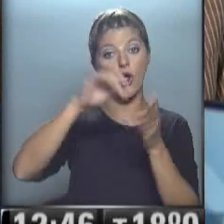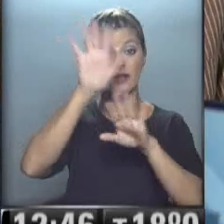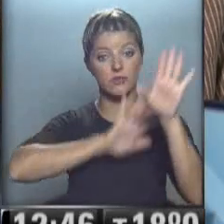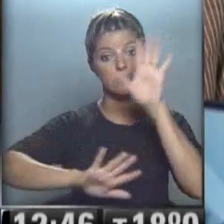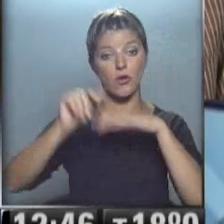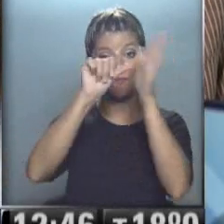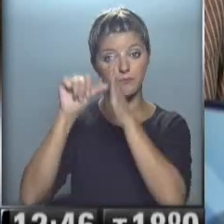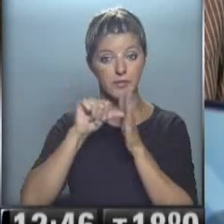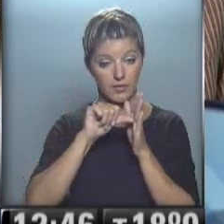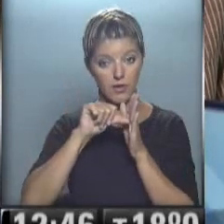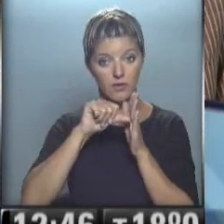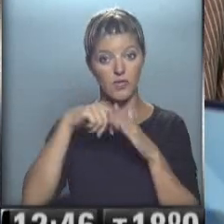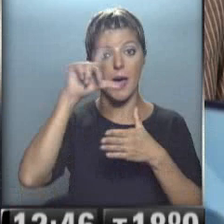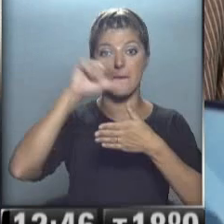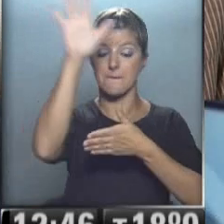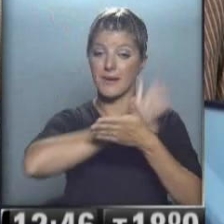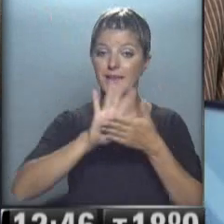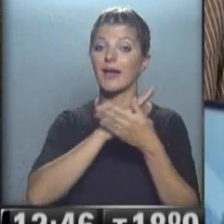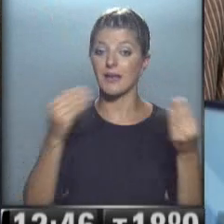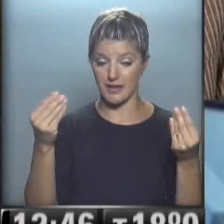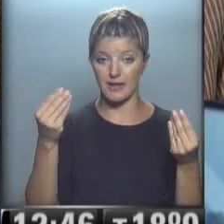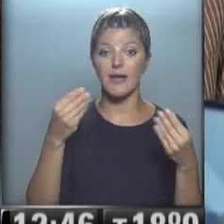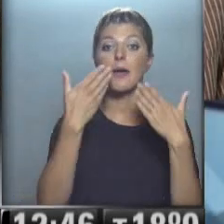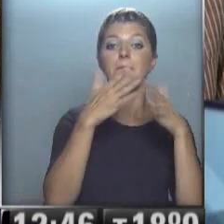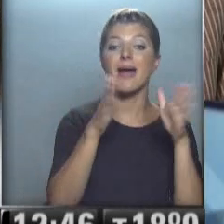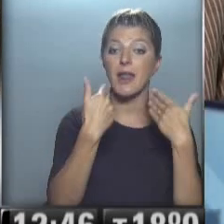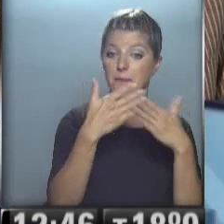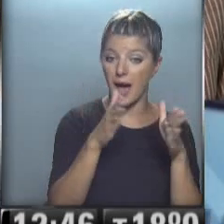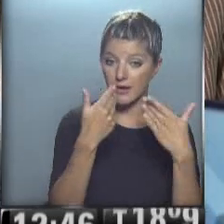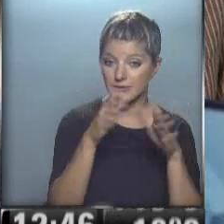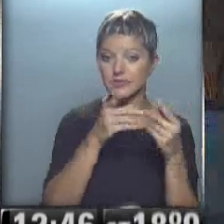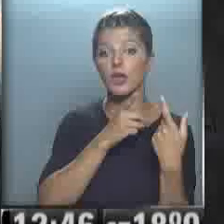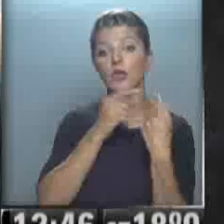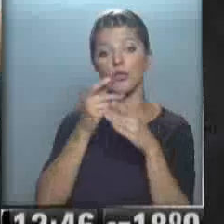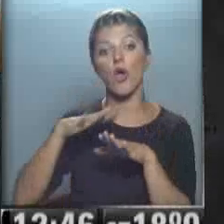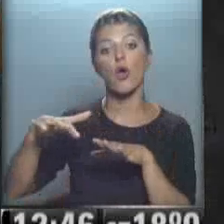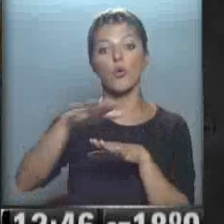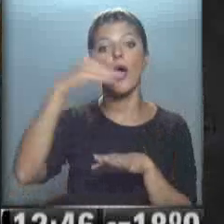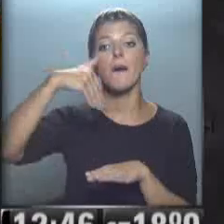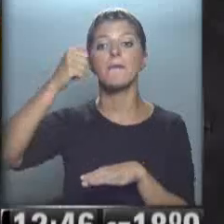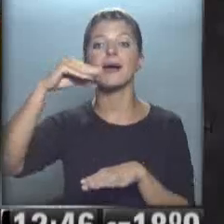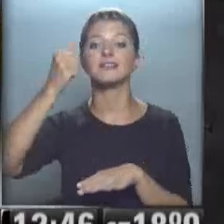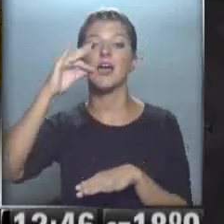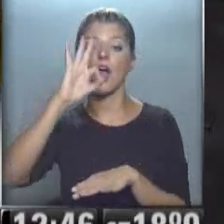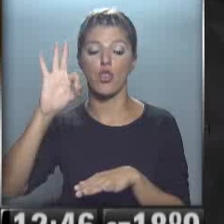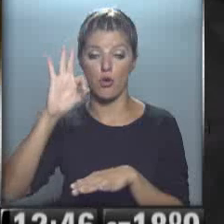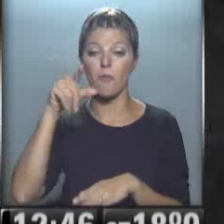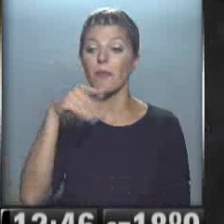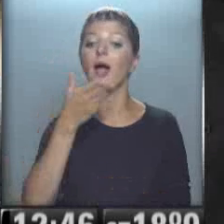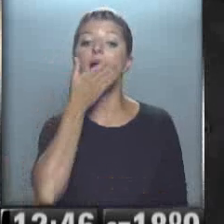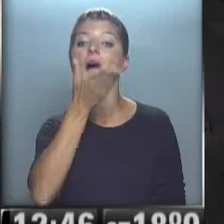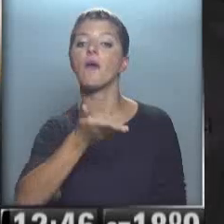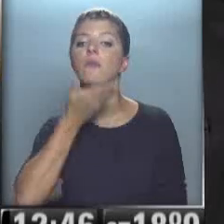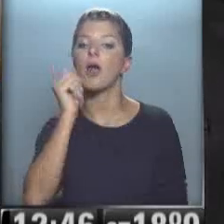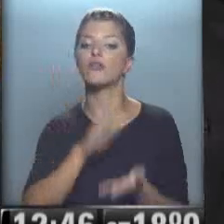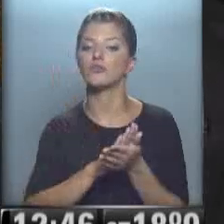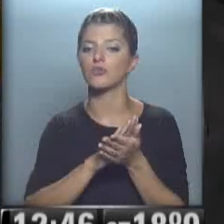importante es que Panamá le cedió el lugar a la legisladora María Este Corina Machado para hablar de